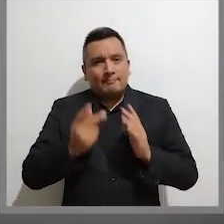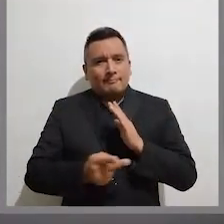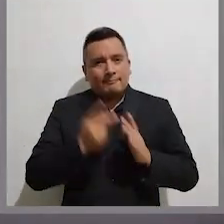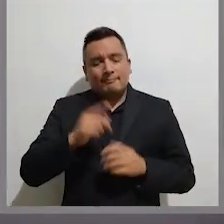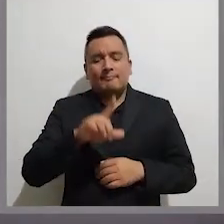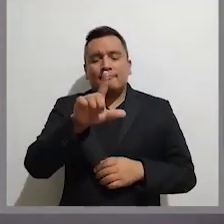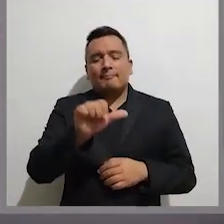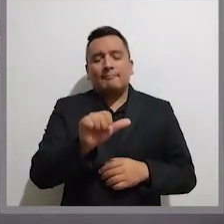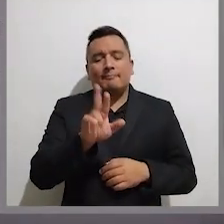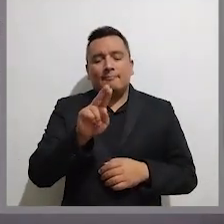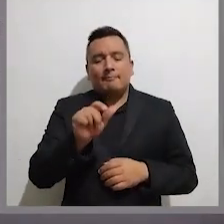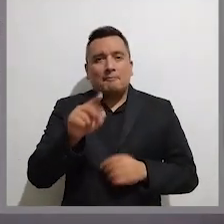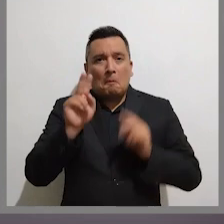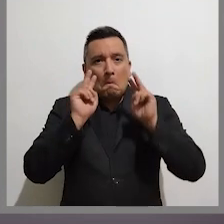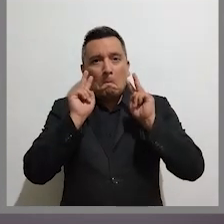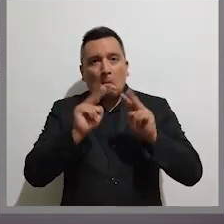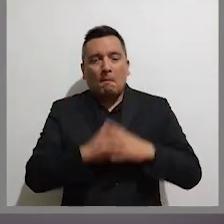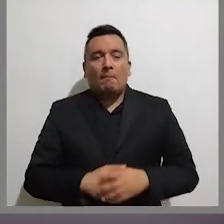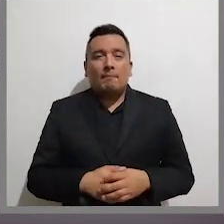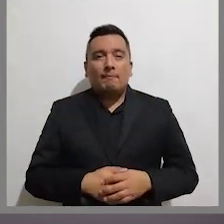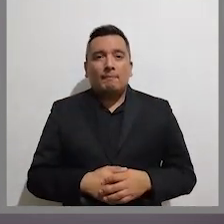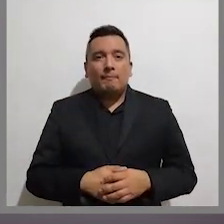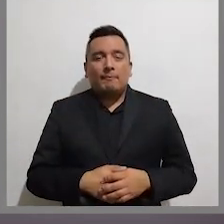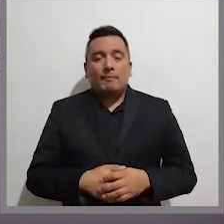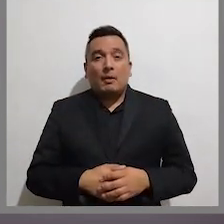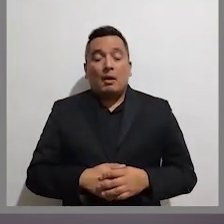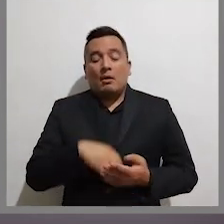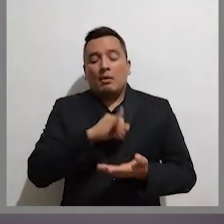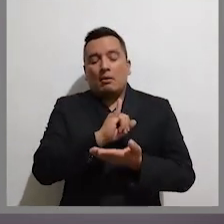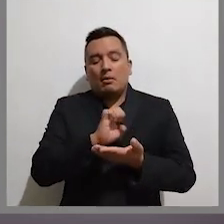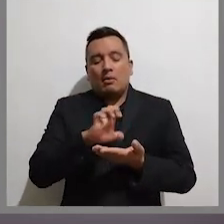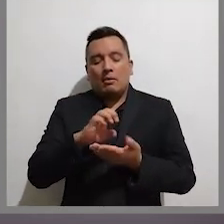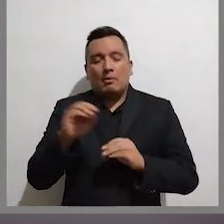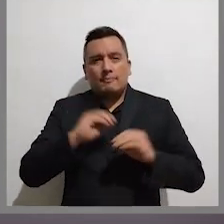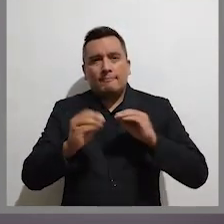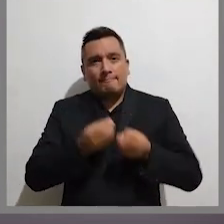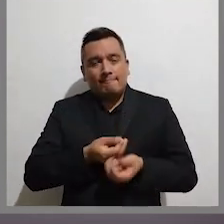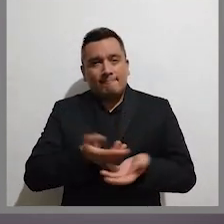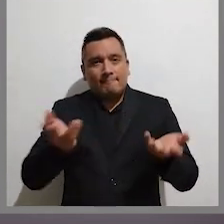por acompañarnos en una emisión más de La Urna, llevado hasta ustedes